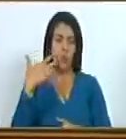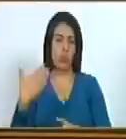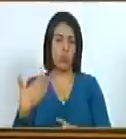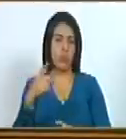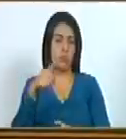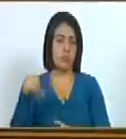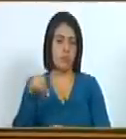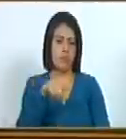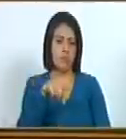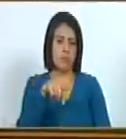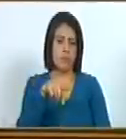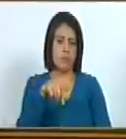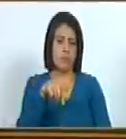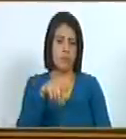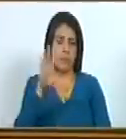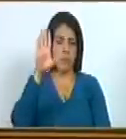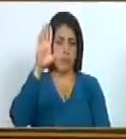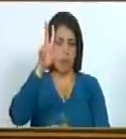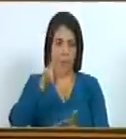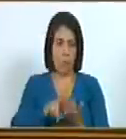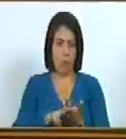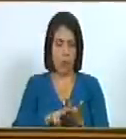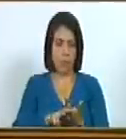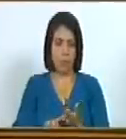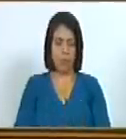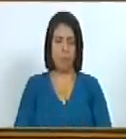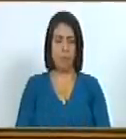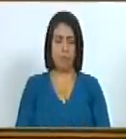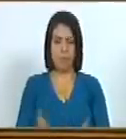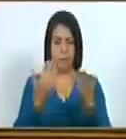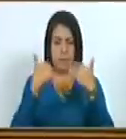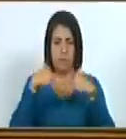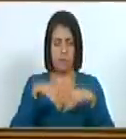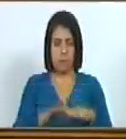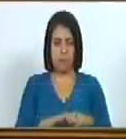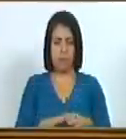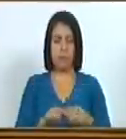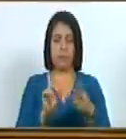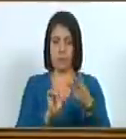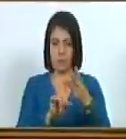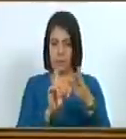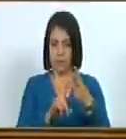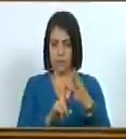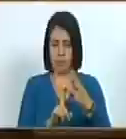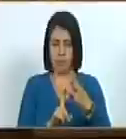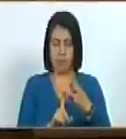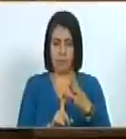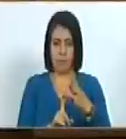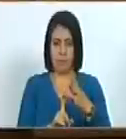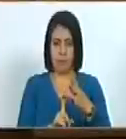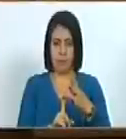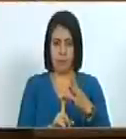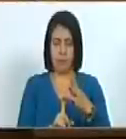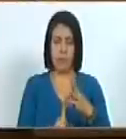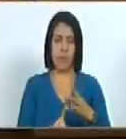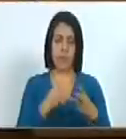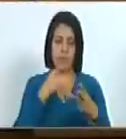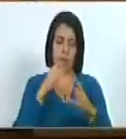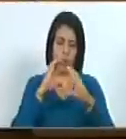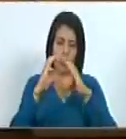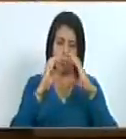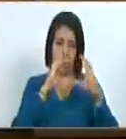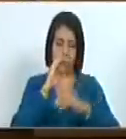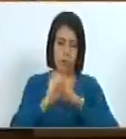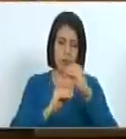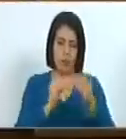señal de costumbre. Aprobado. Siguiente punto de la cuenta, ciudadana secretaria. Cuenta número 3,